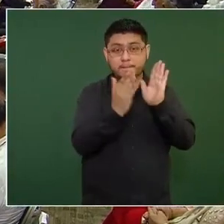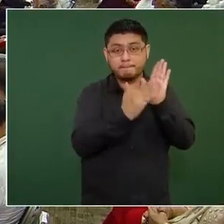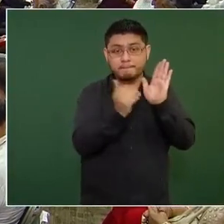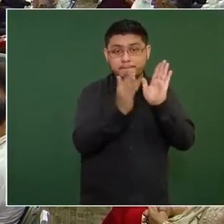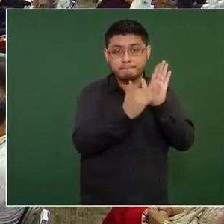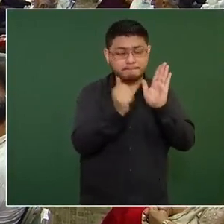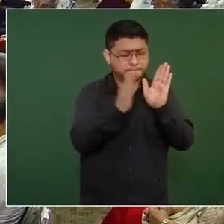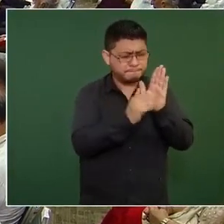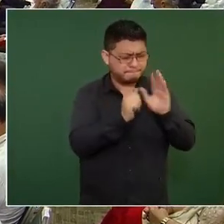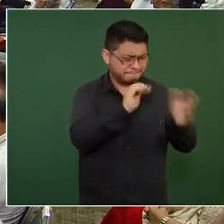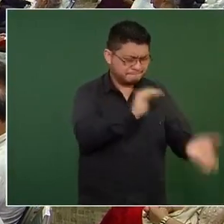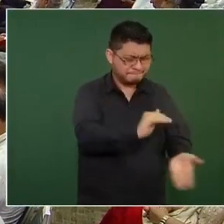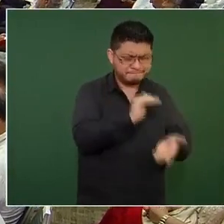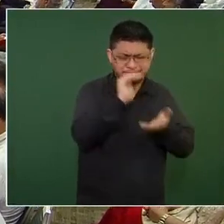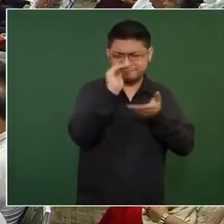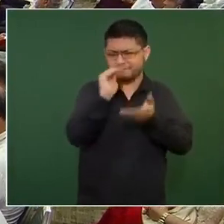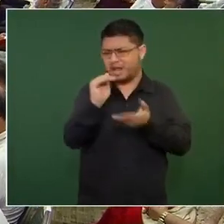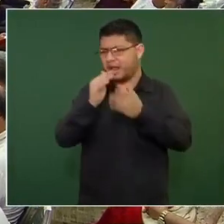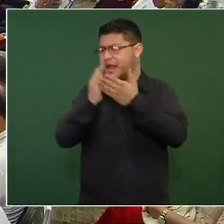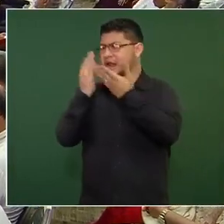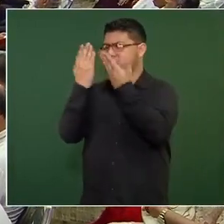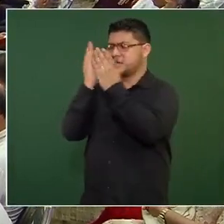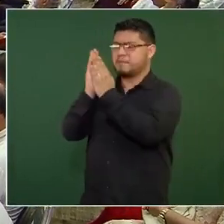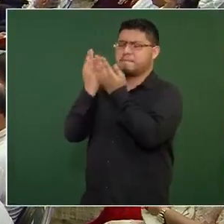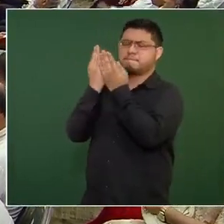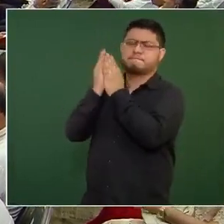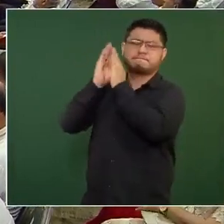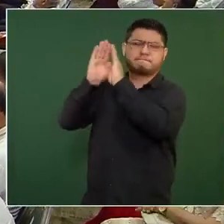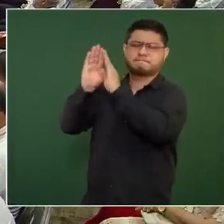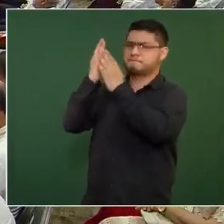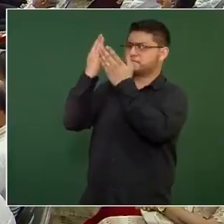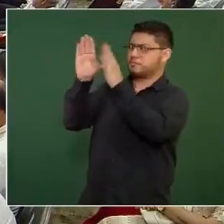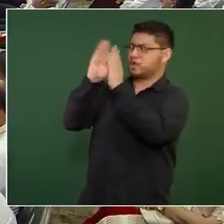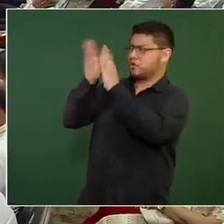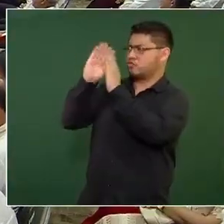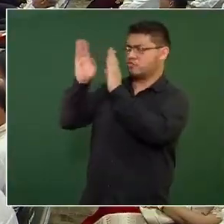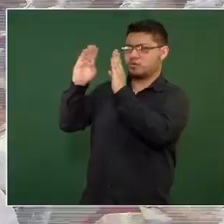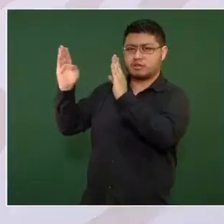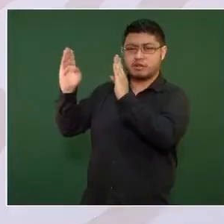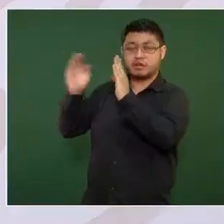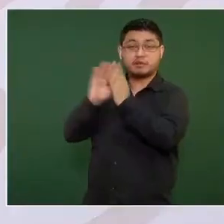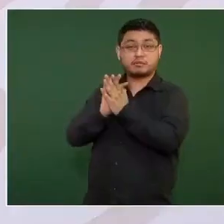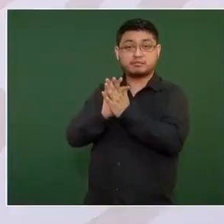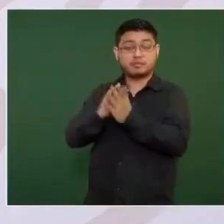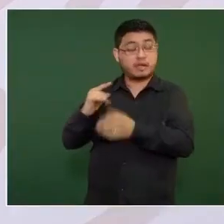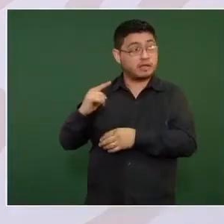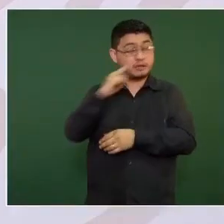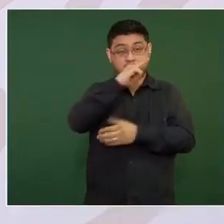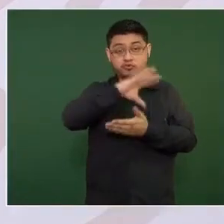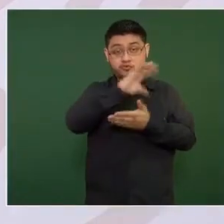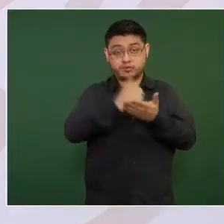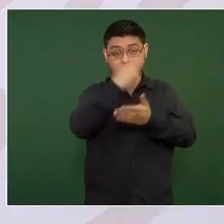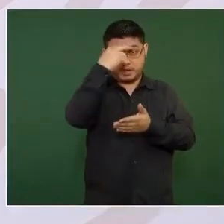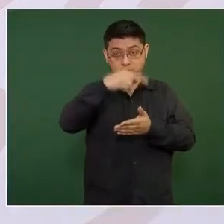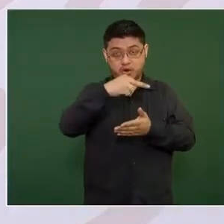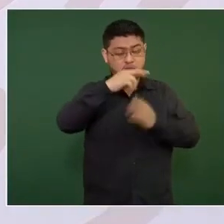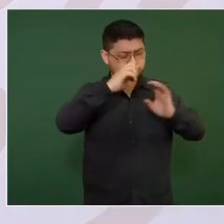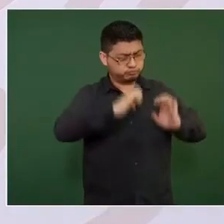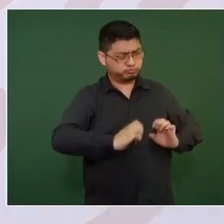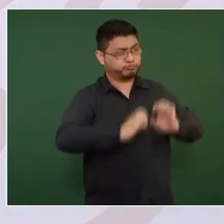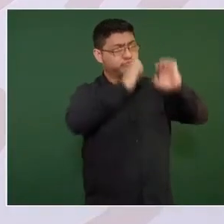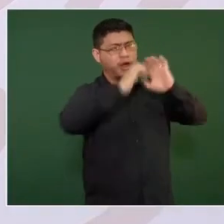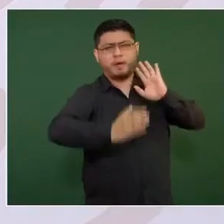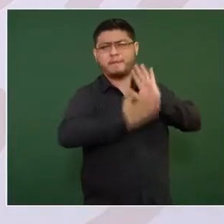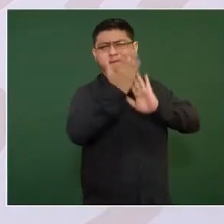archivos, bibliotecas. Está en construcción en el centro de la Ciudad de México el edificio que será